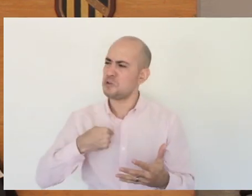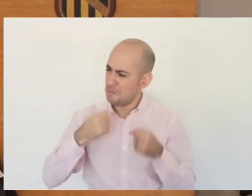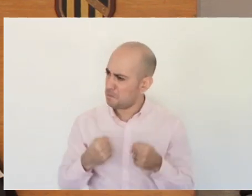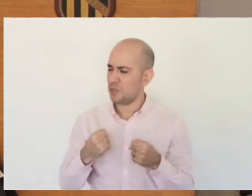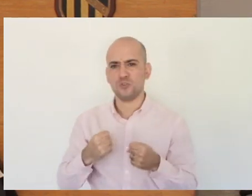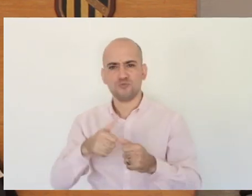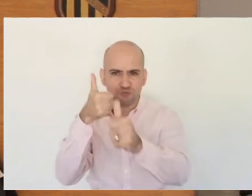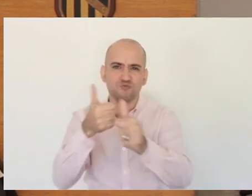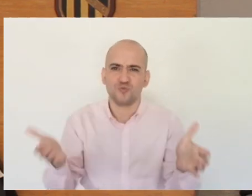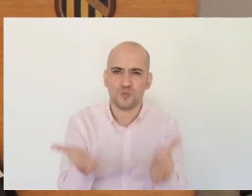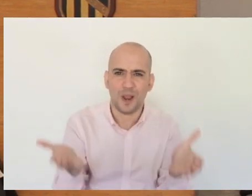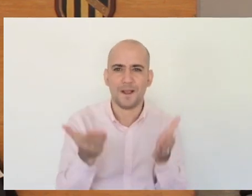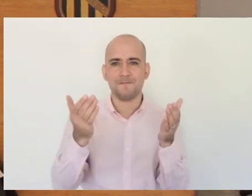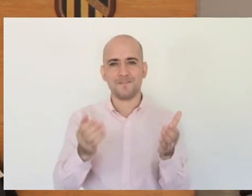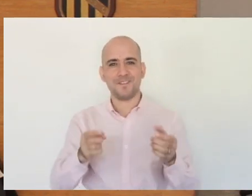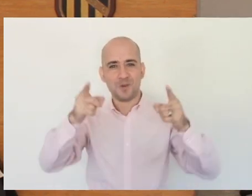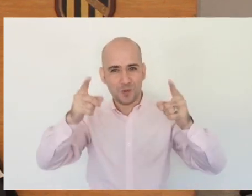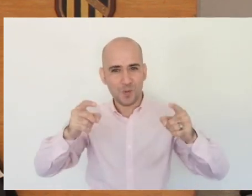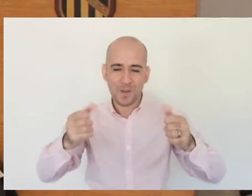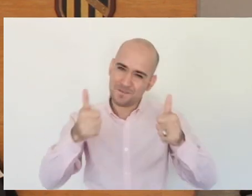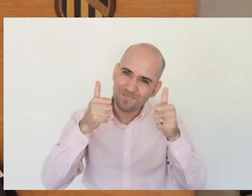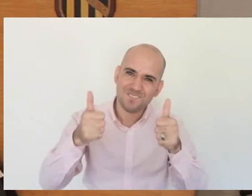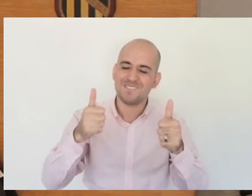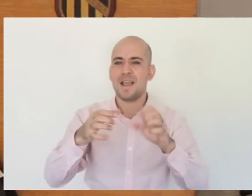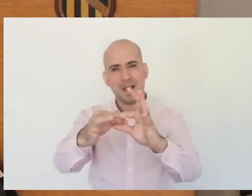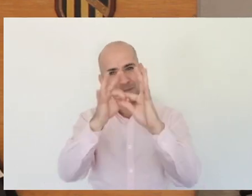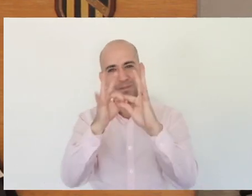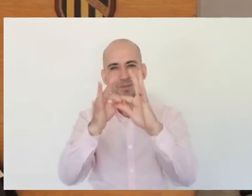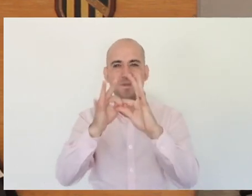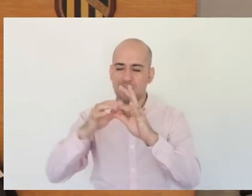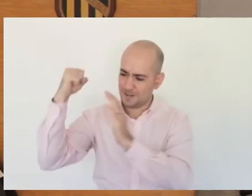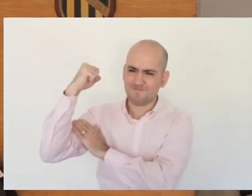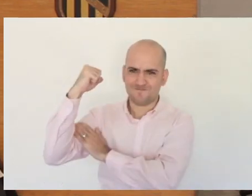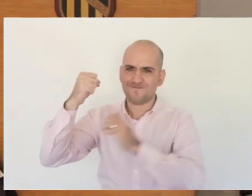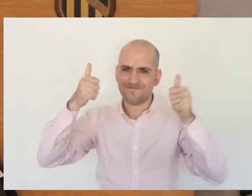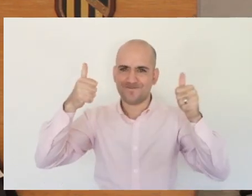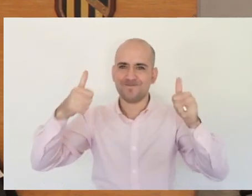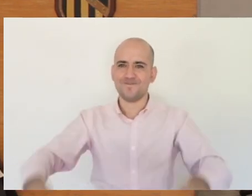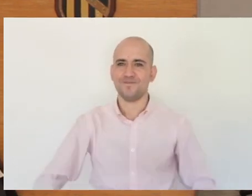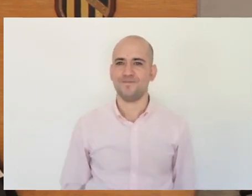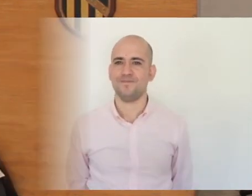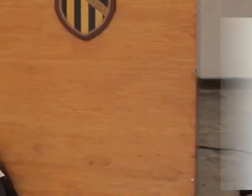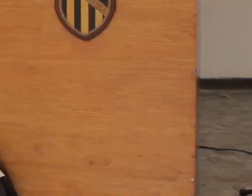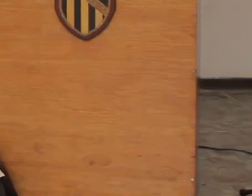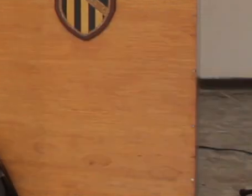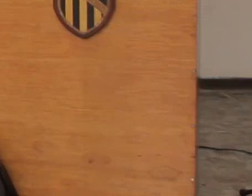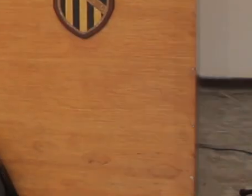podemos hacer de Chile un mejor país. Les deseo lo mejor de todo corazón. Muchas gracias y vamos que se puede.